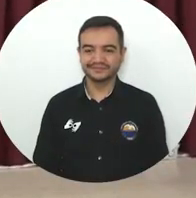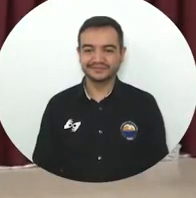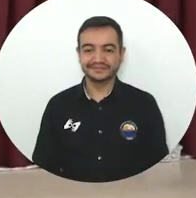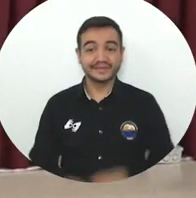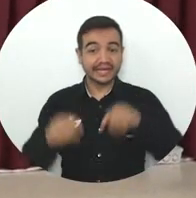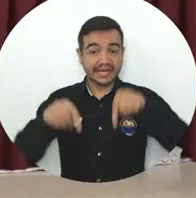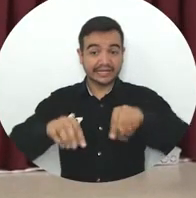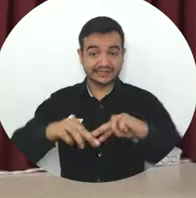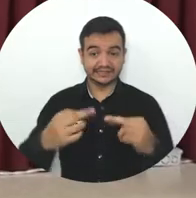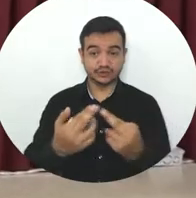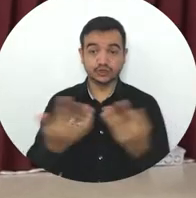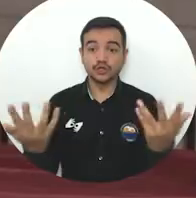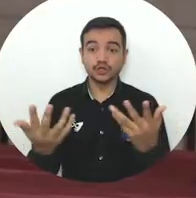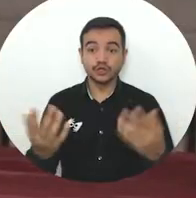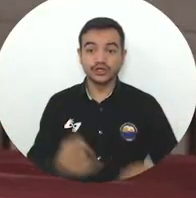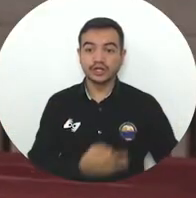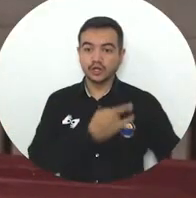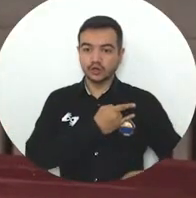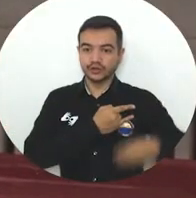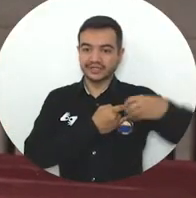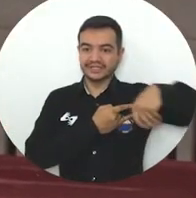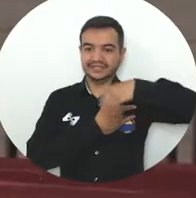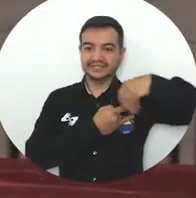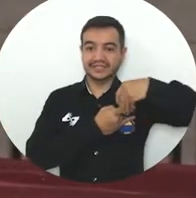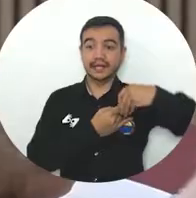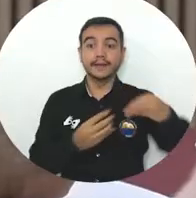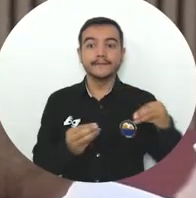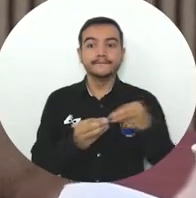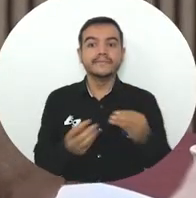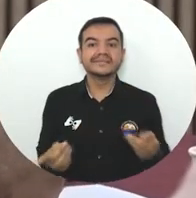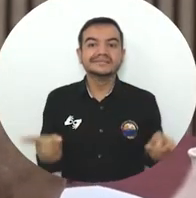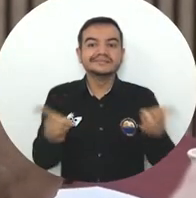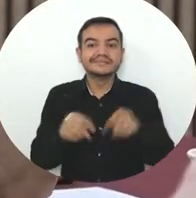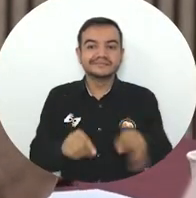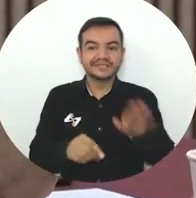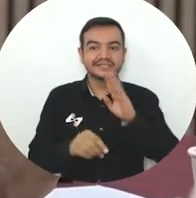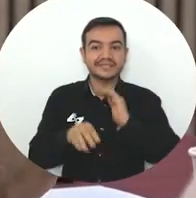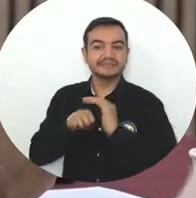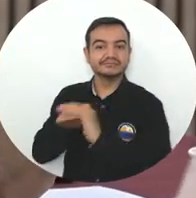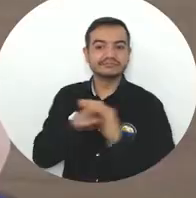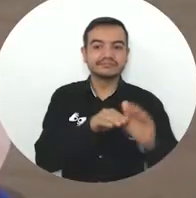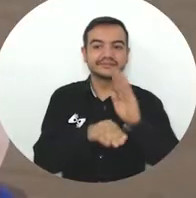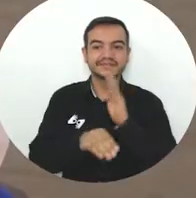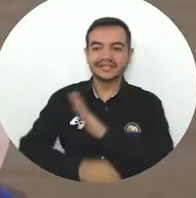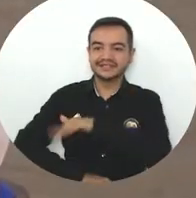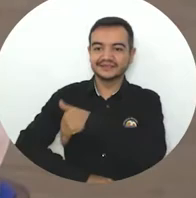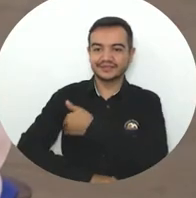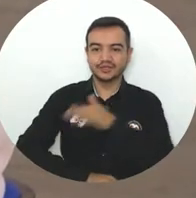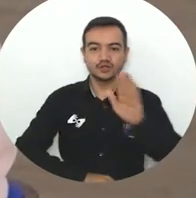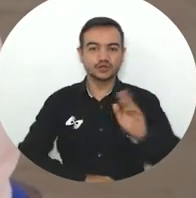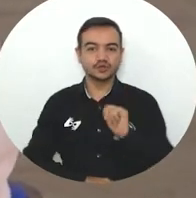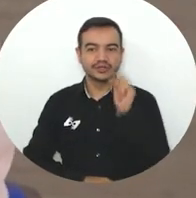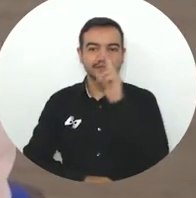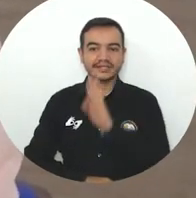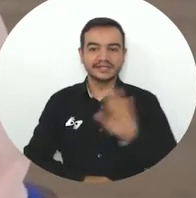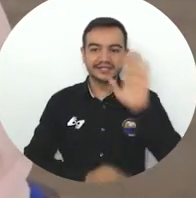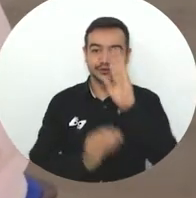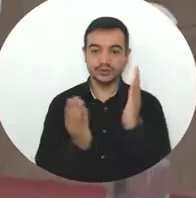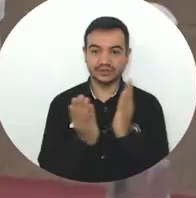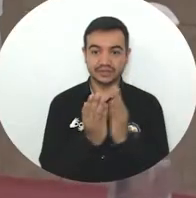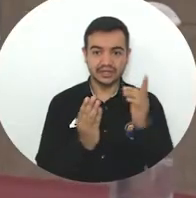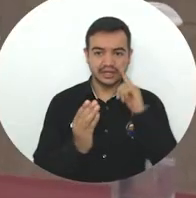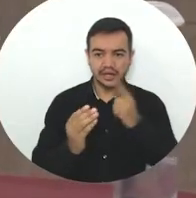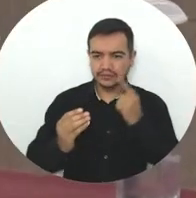la reunión con lugar en la Universidad del Atlántico y convocada por el Ministerio de Educación Nacional, se analizaron los temas de